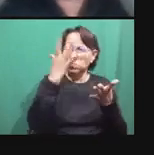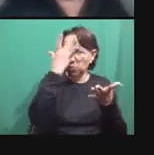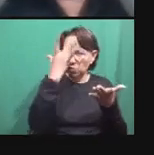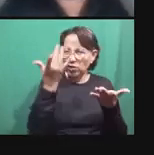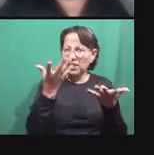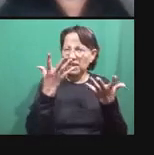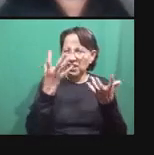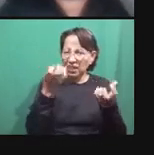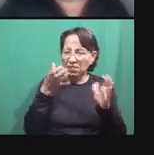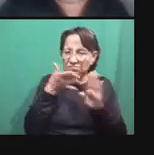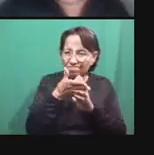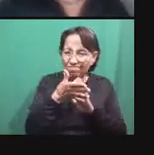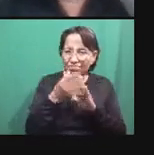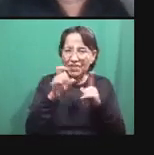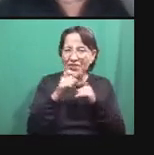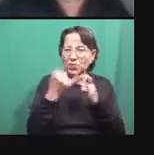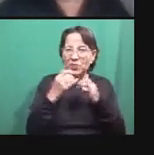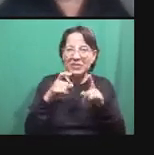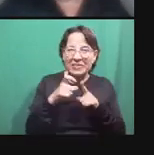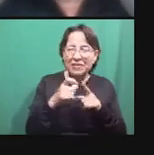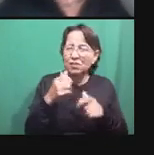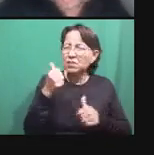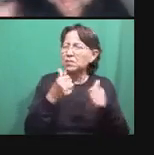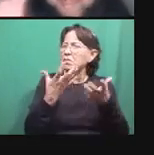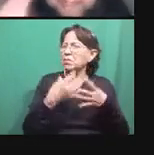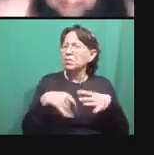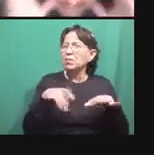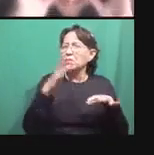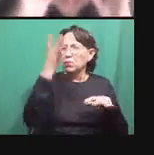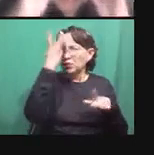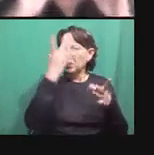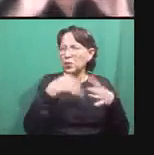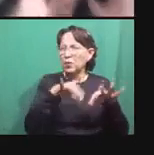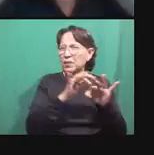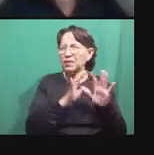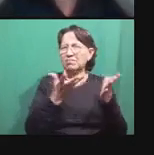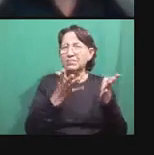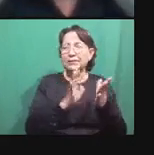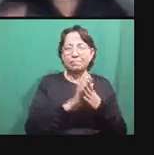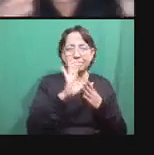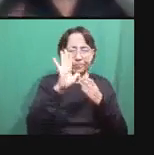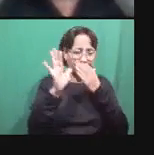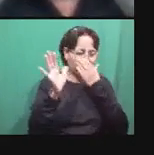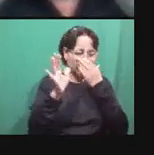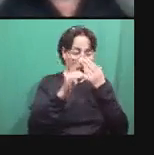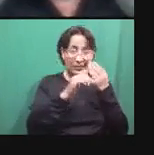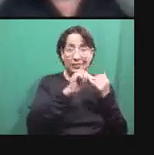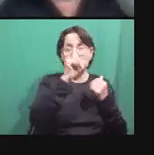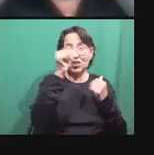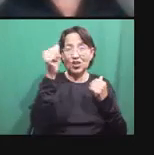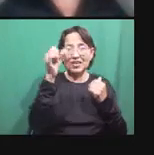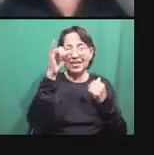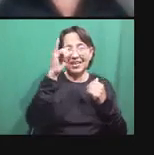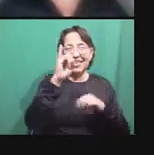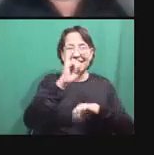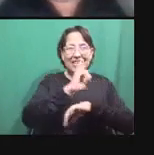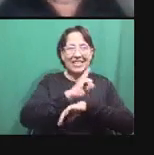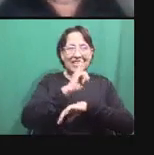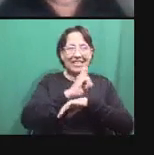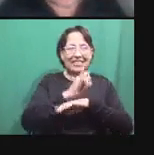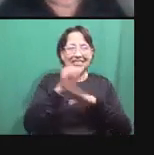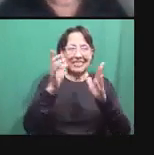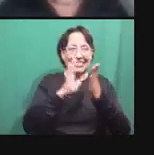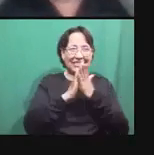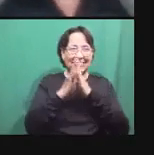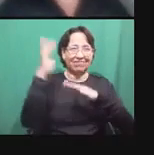última palabra? Tan es así que en la catedral primada es mucho más importante evitar que se deje